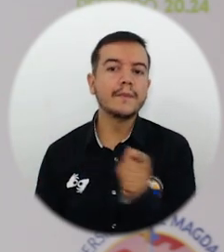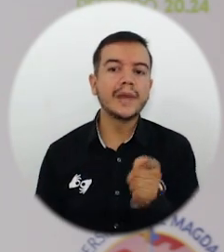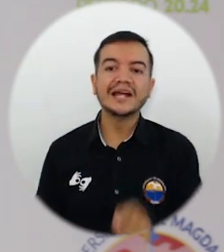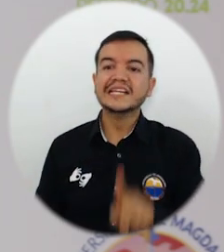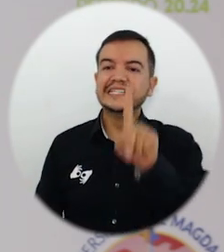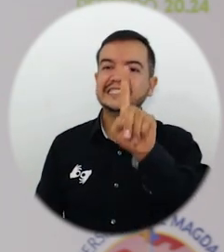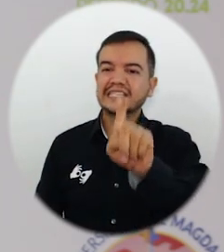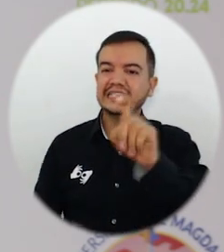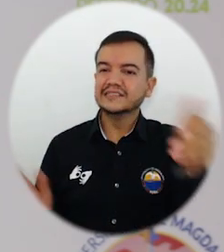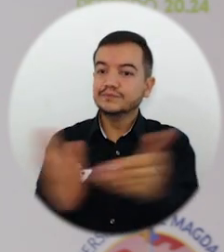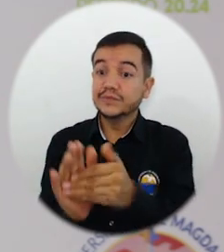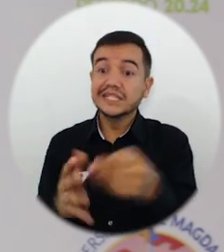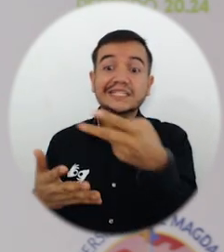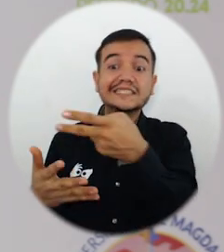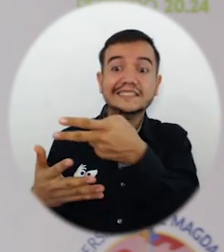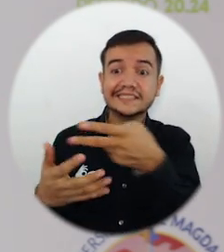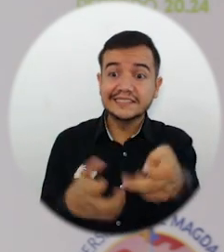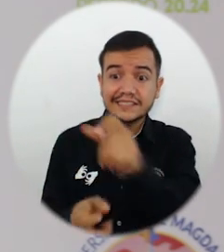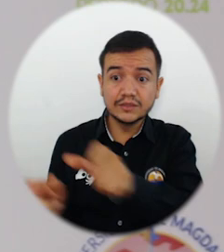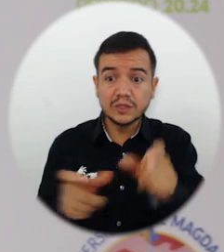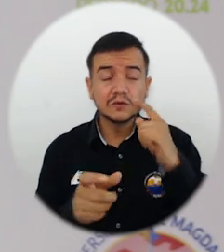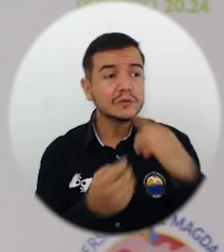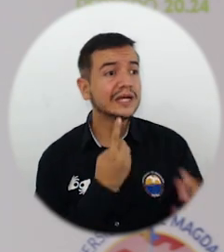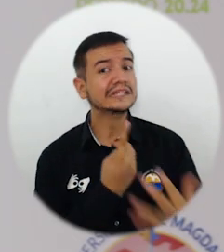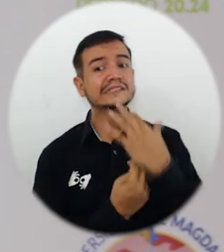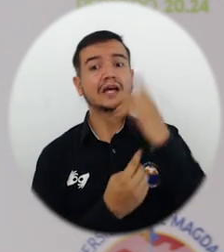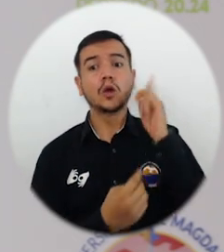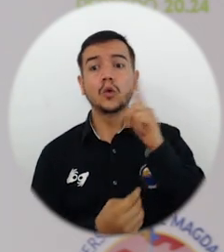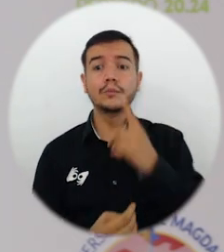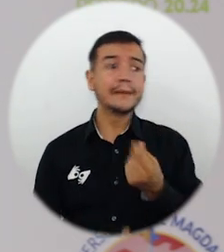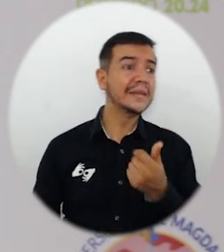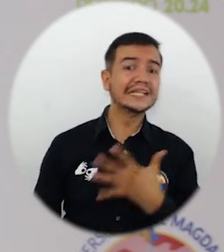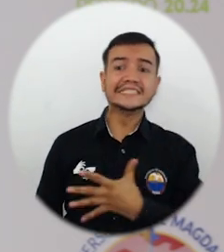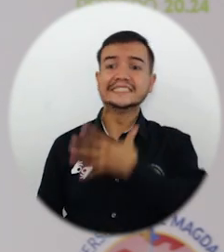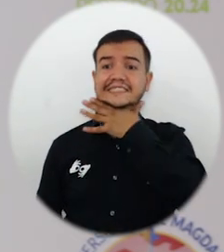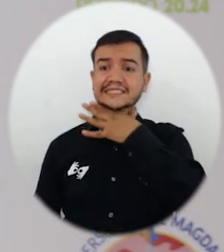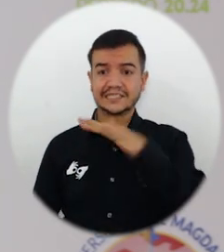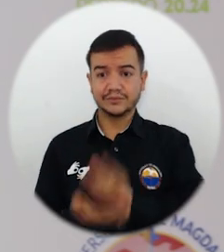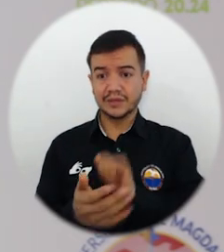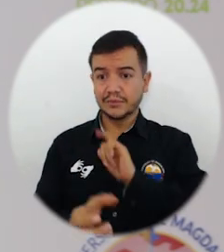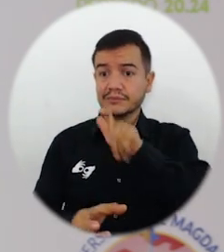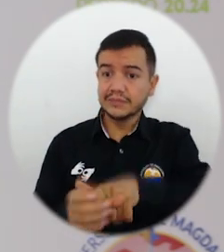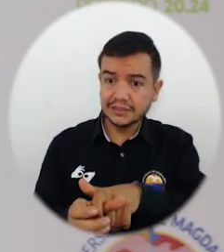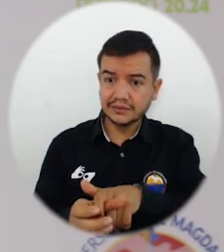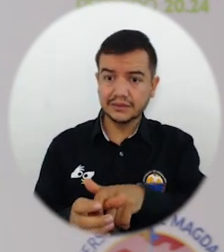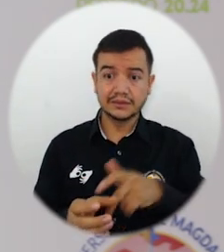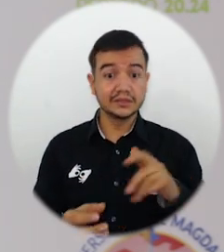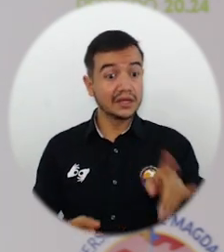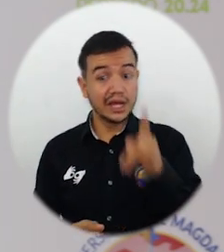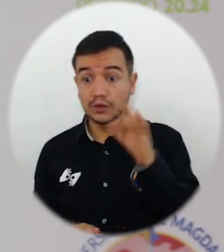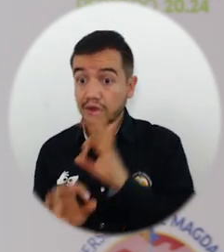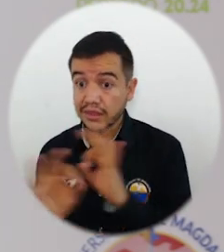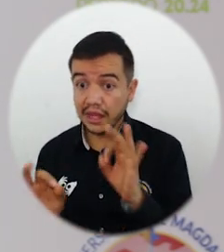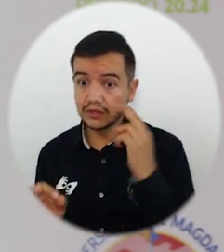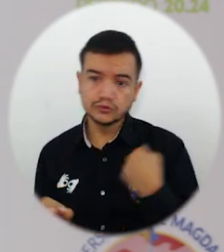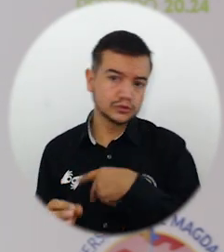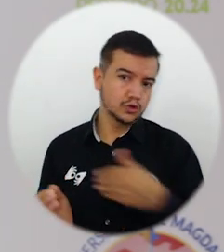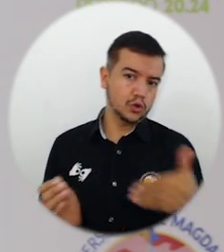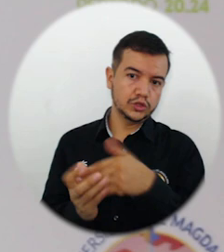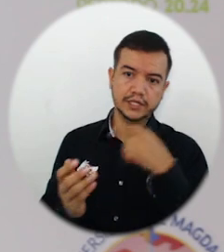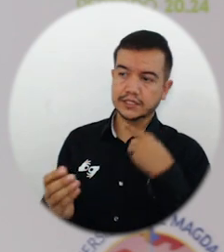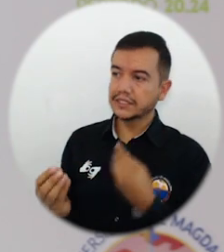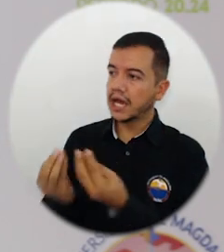quedarían con una deuda. Deuda que nosotros esperamos vamos a llevar al Consejo Superior en el caso de que no sea posible lograr lo que nos falta para esa matrícula